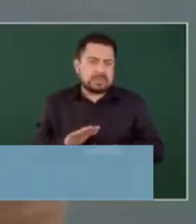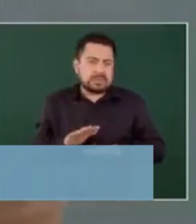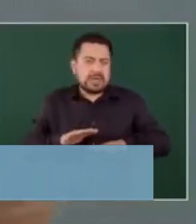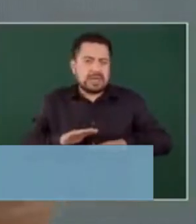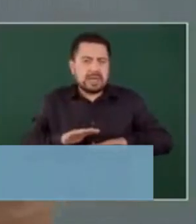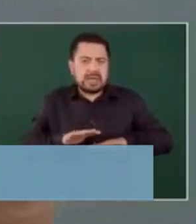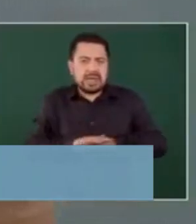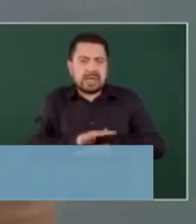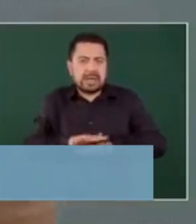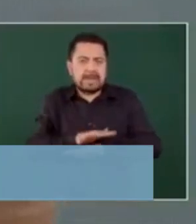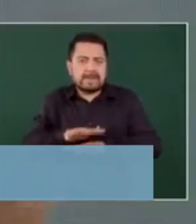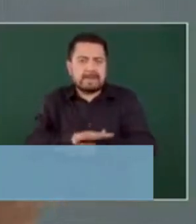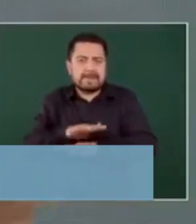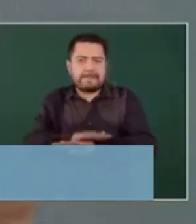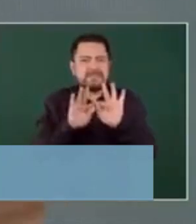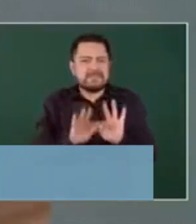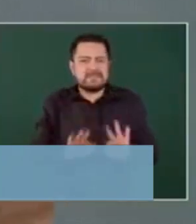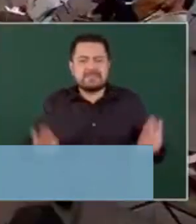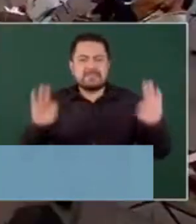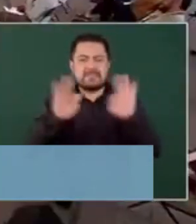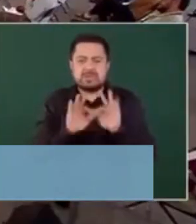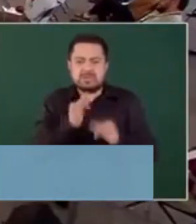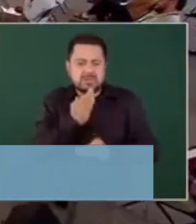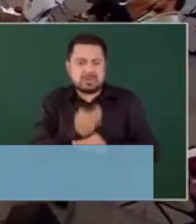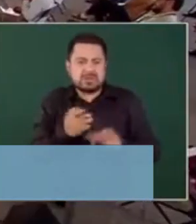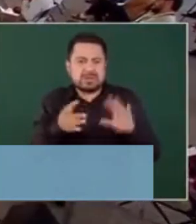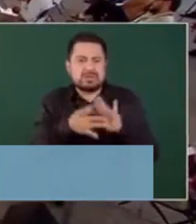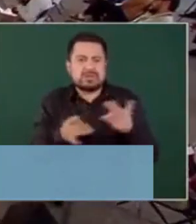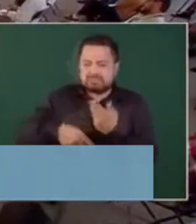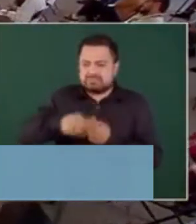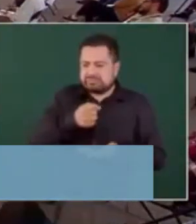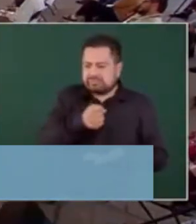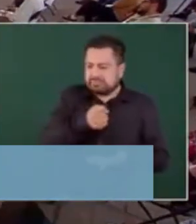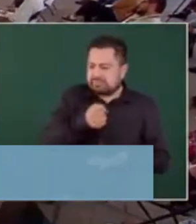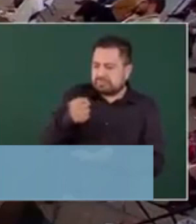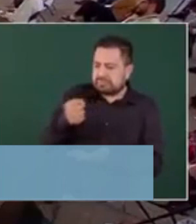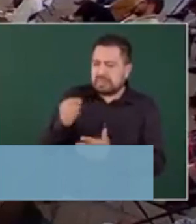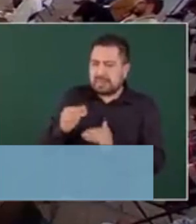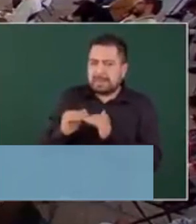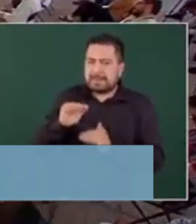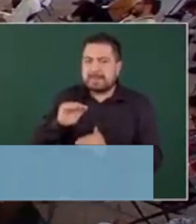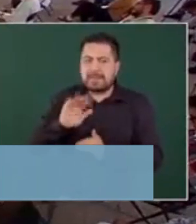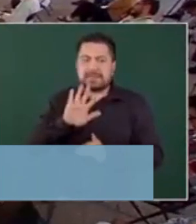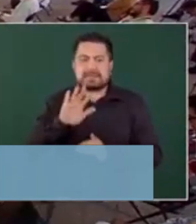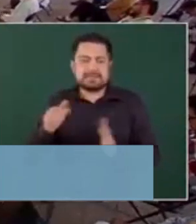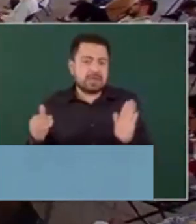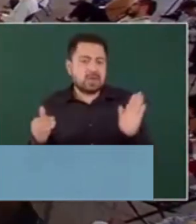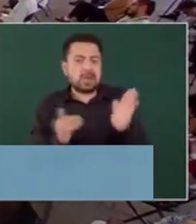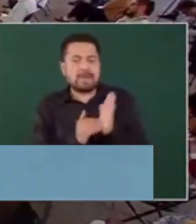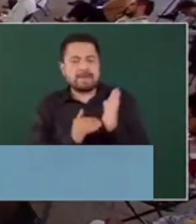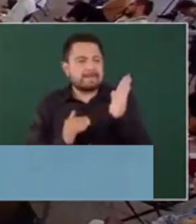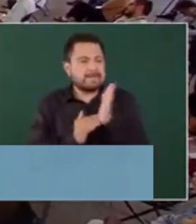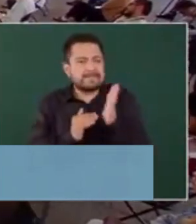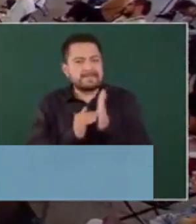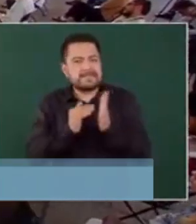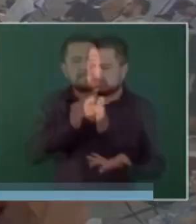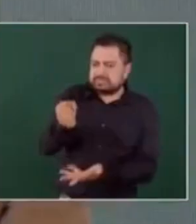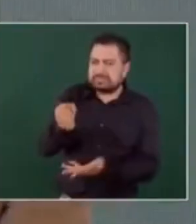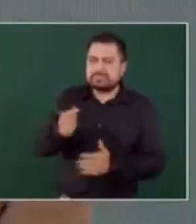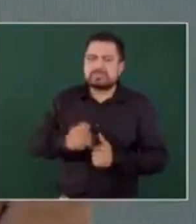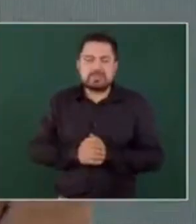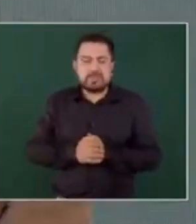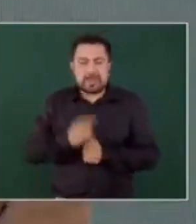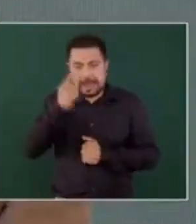muy importante. Estamos hablando de una inversión de más de 5 mil millones de pesos